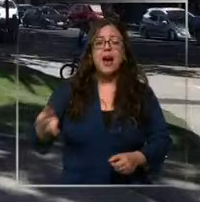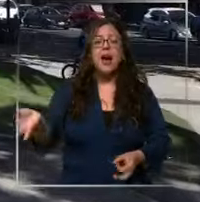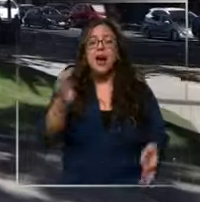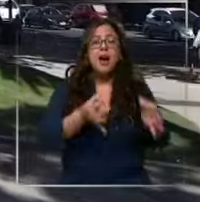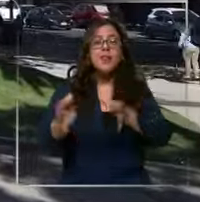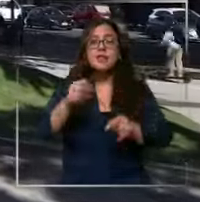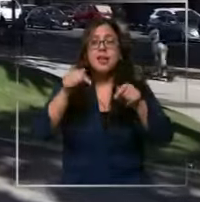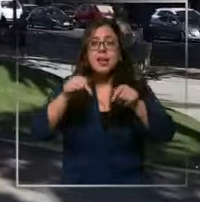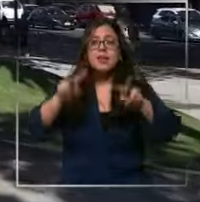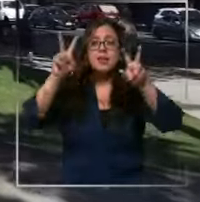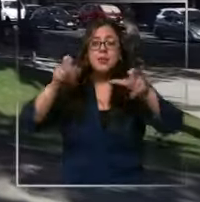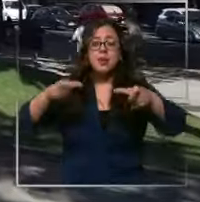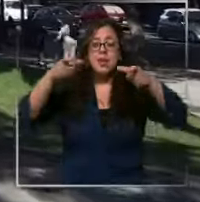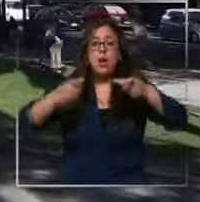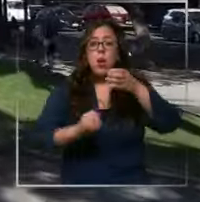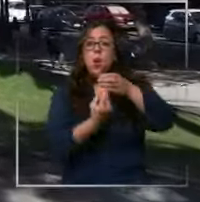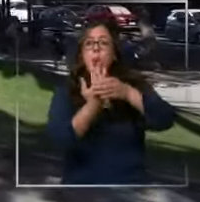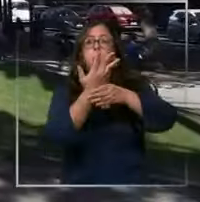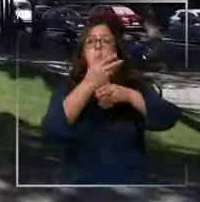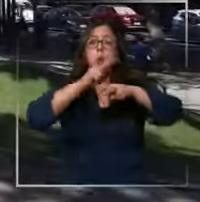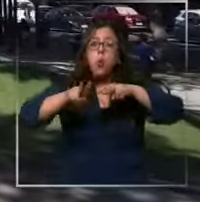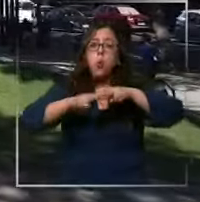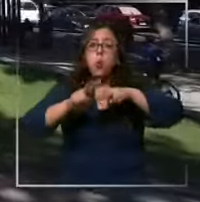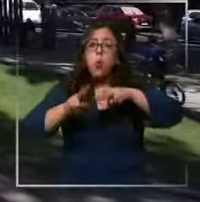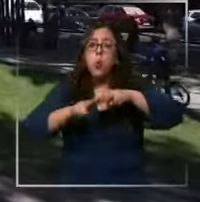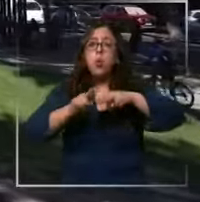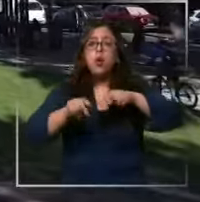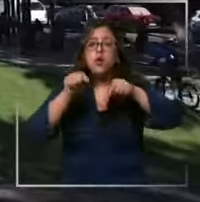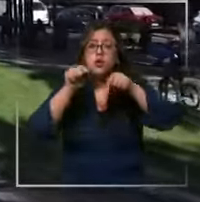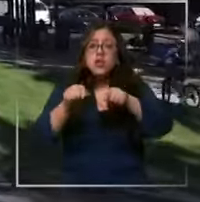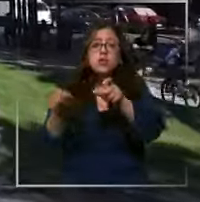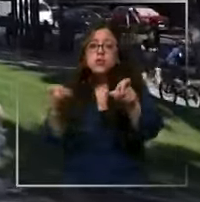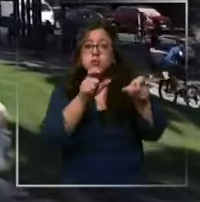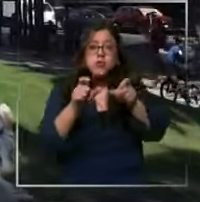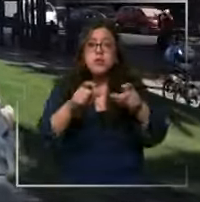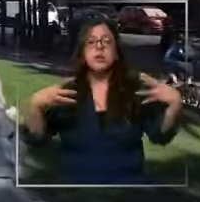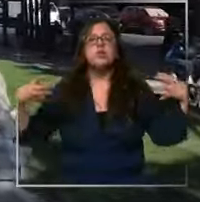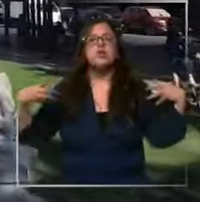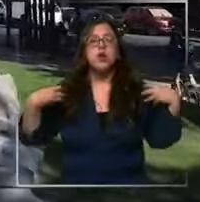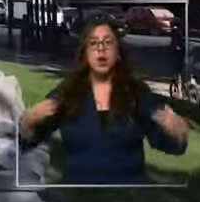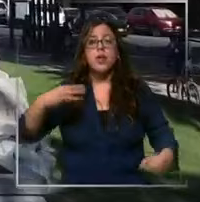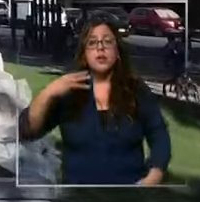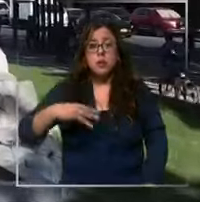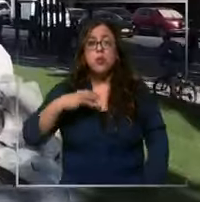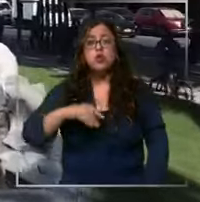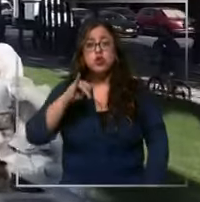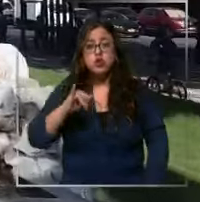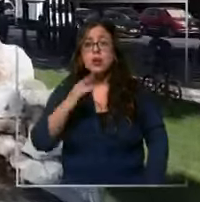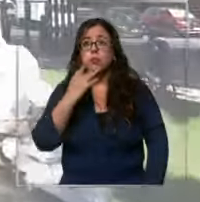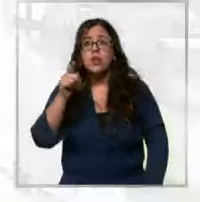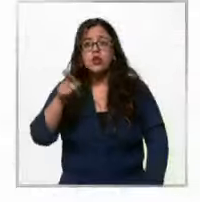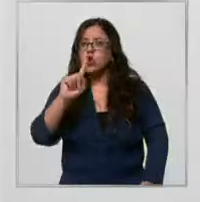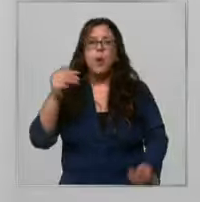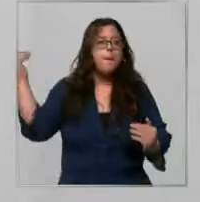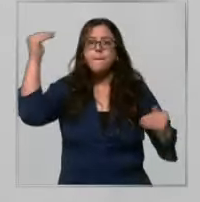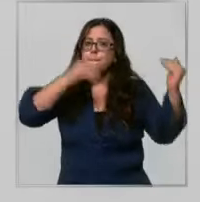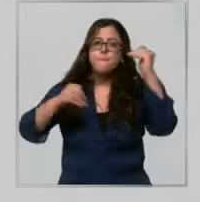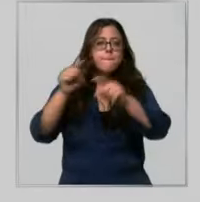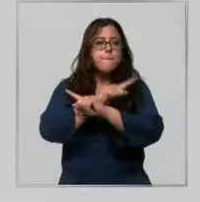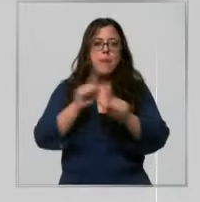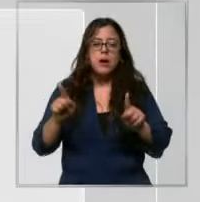que la instalación, mantenimiento y fiscalización es responsabilidad de las respectivas municipalidades, dado que no son para bañarse.